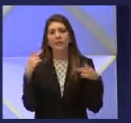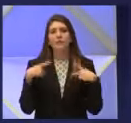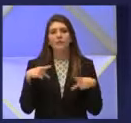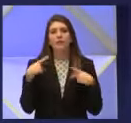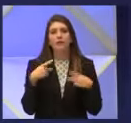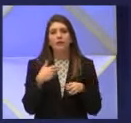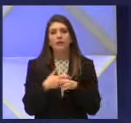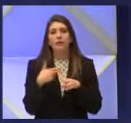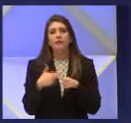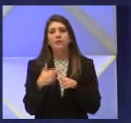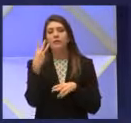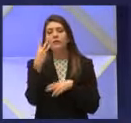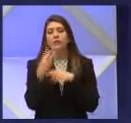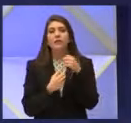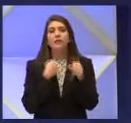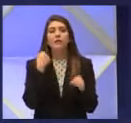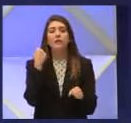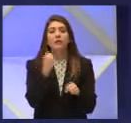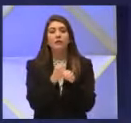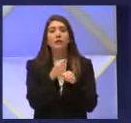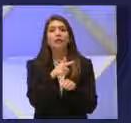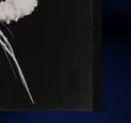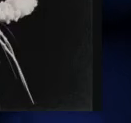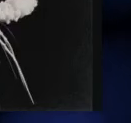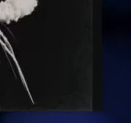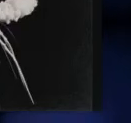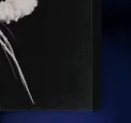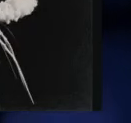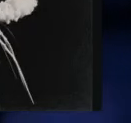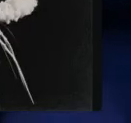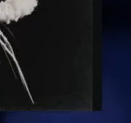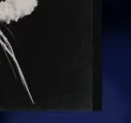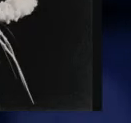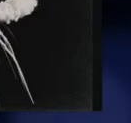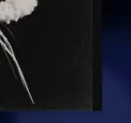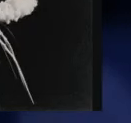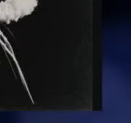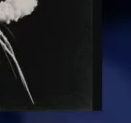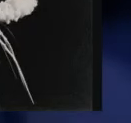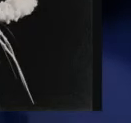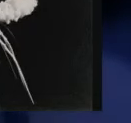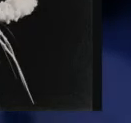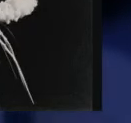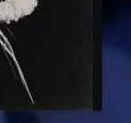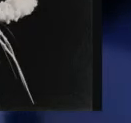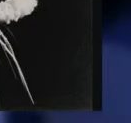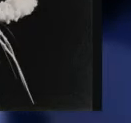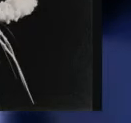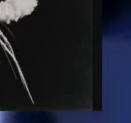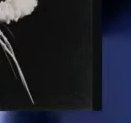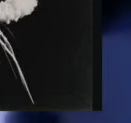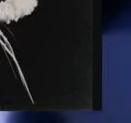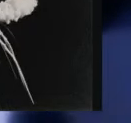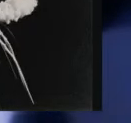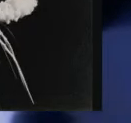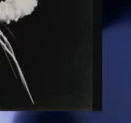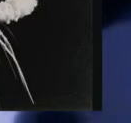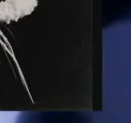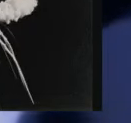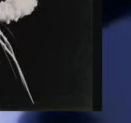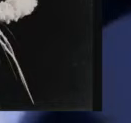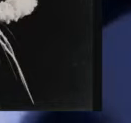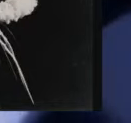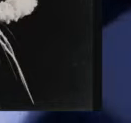revisaba y trataba las cosas mientras tanto space ganaba